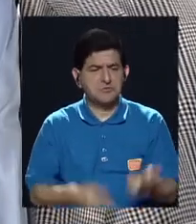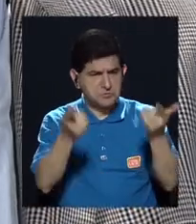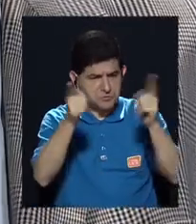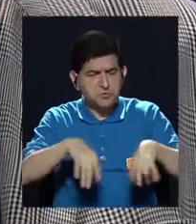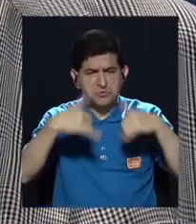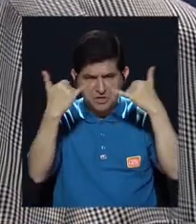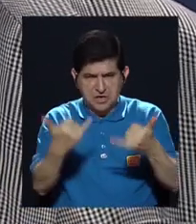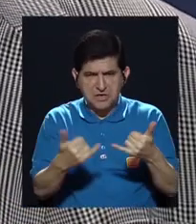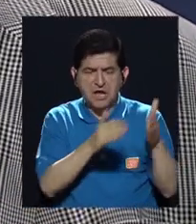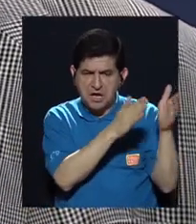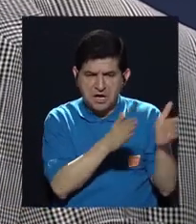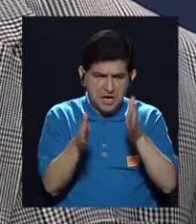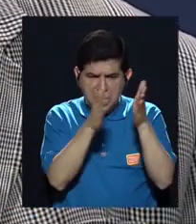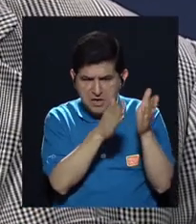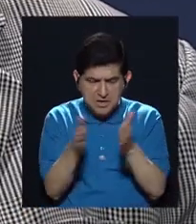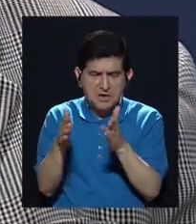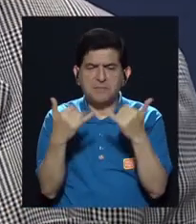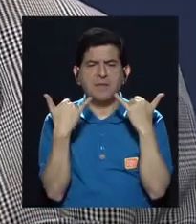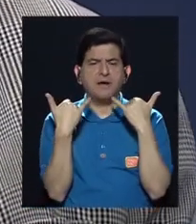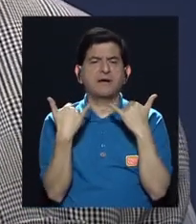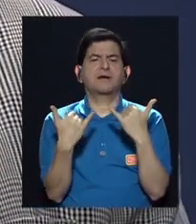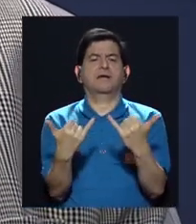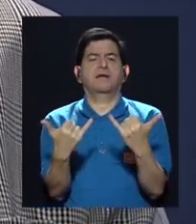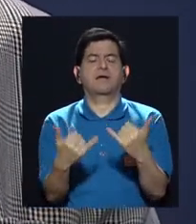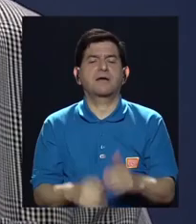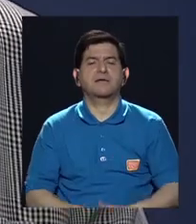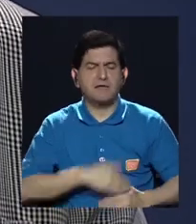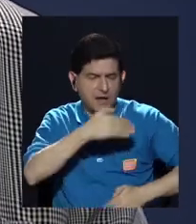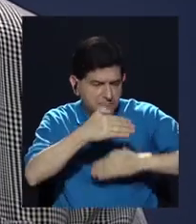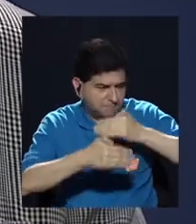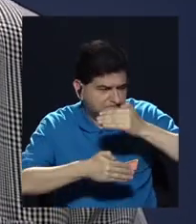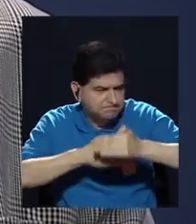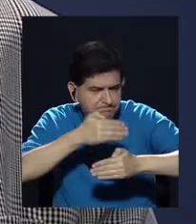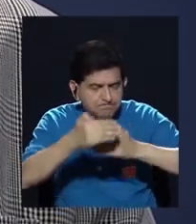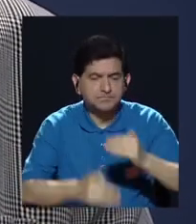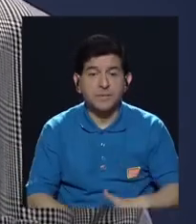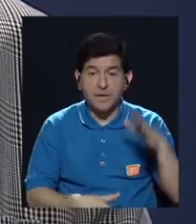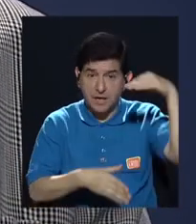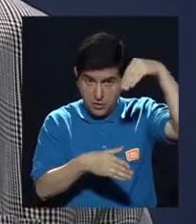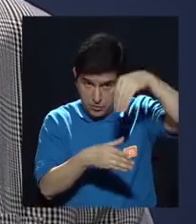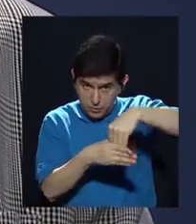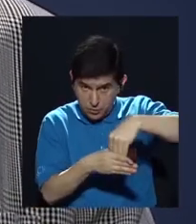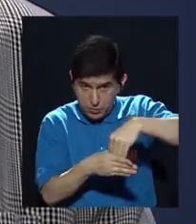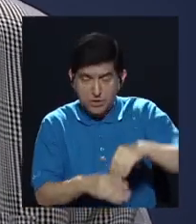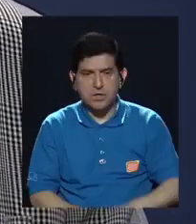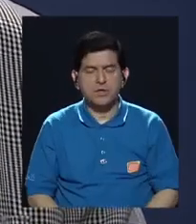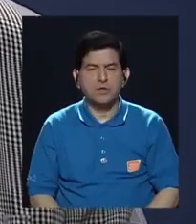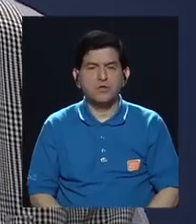había sucedido y el plan que se estaba desarrollando. Entre otras cosas,